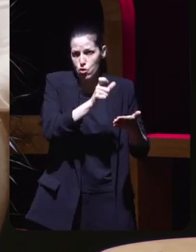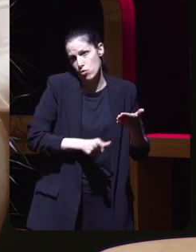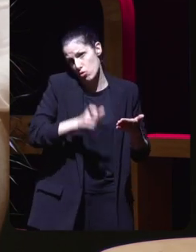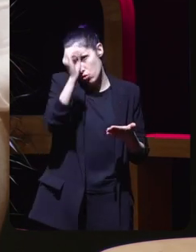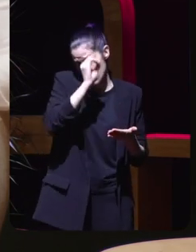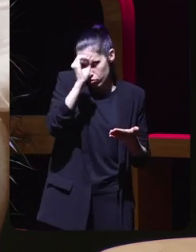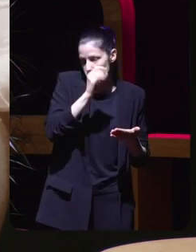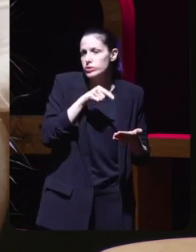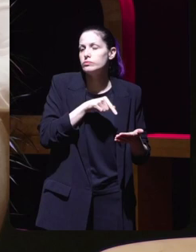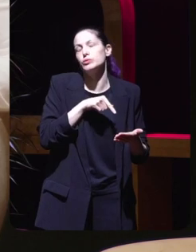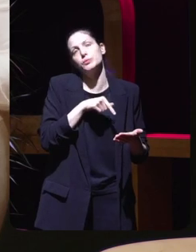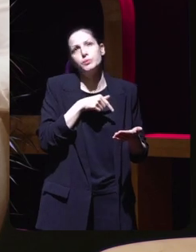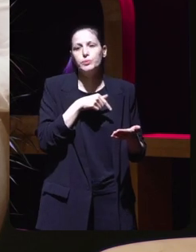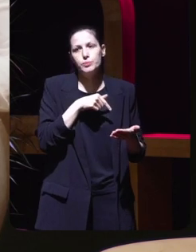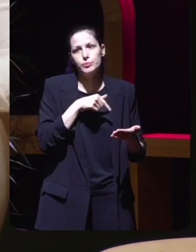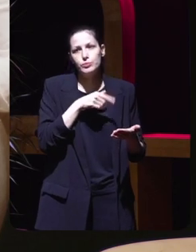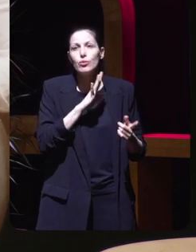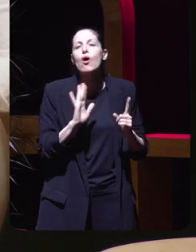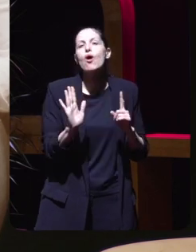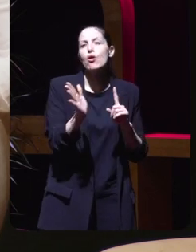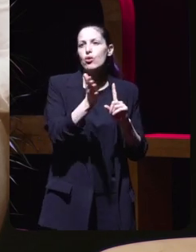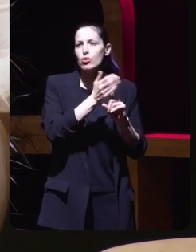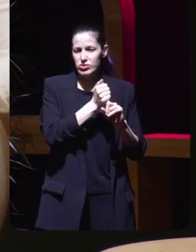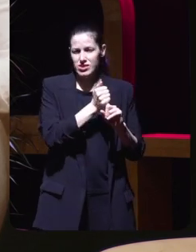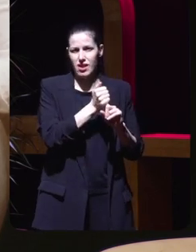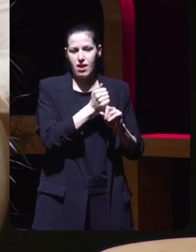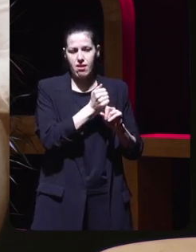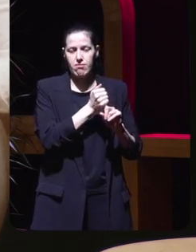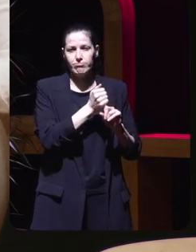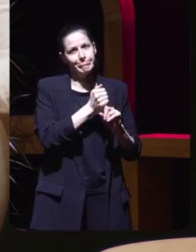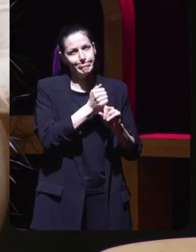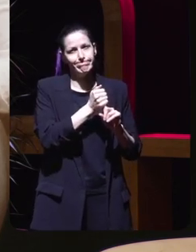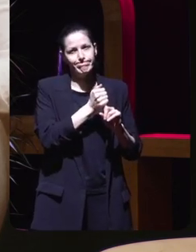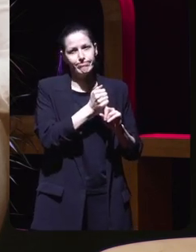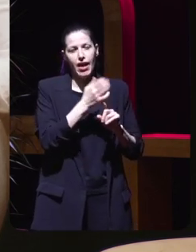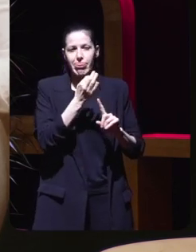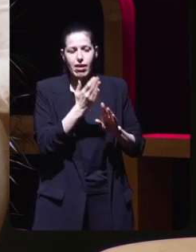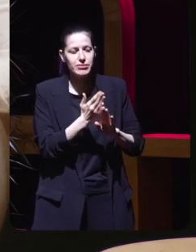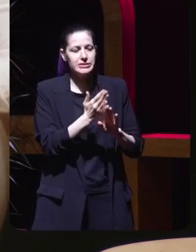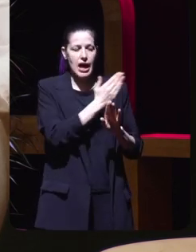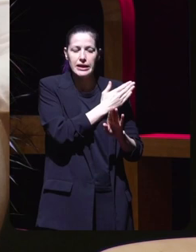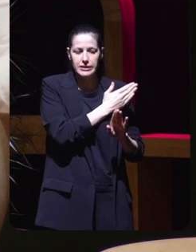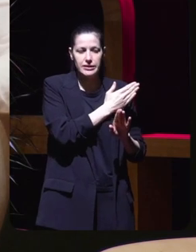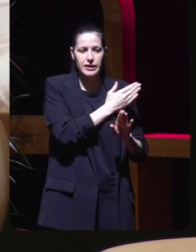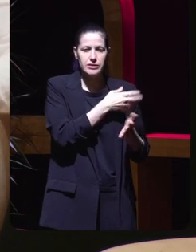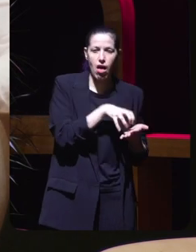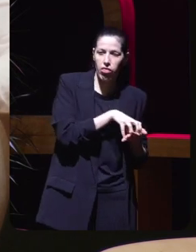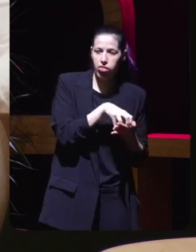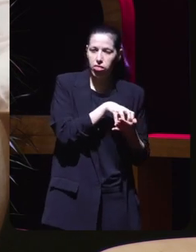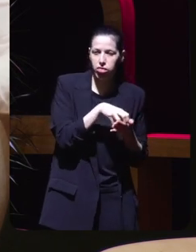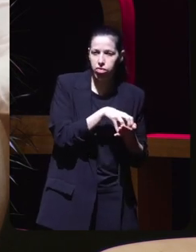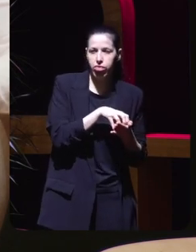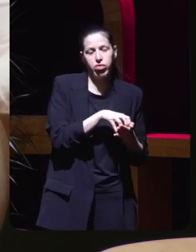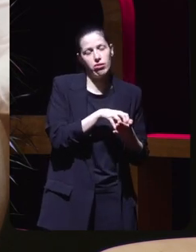pues para lograr esto no para para estar ahí hay que desear de lado moritas inseguridades eso principal